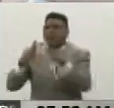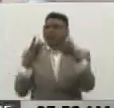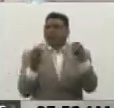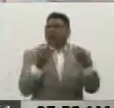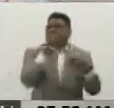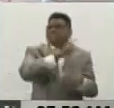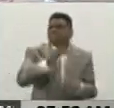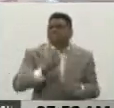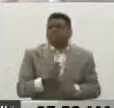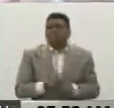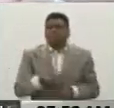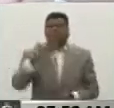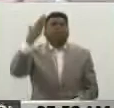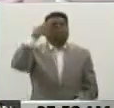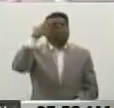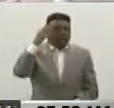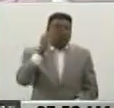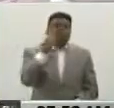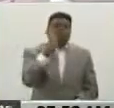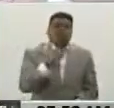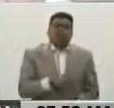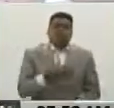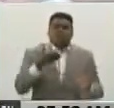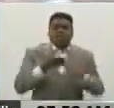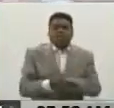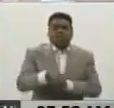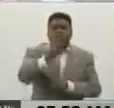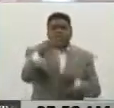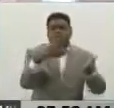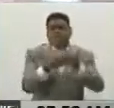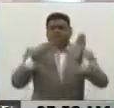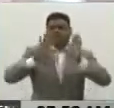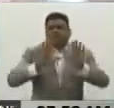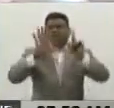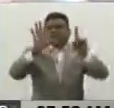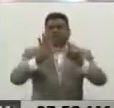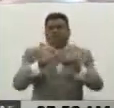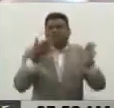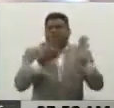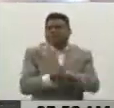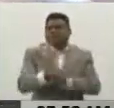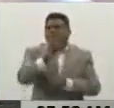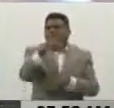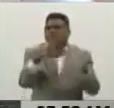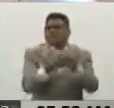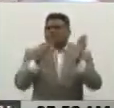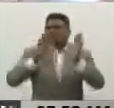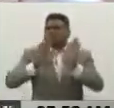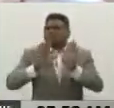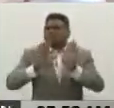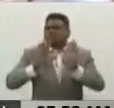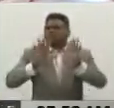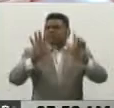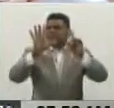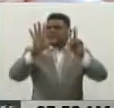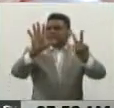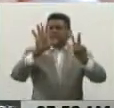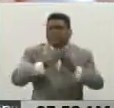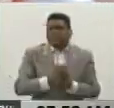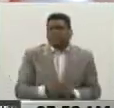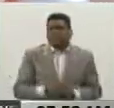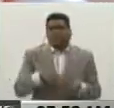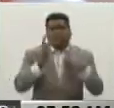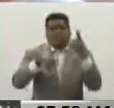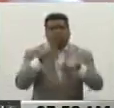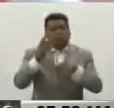esperemos y estamos convencidos que así va a ocurrir durante este año 2016, ¿qué se espera para el 2017? Nosotros tenemos un proceso de formación